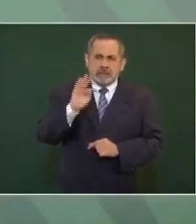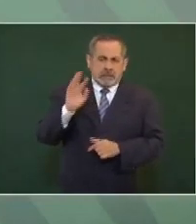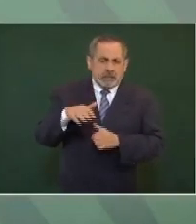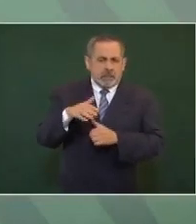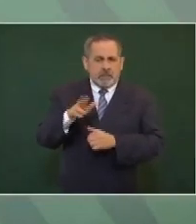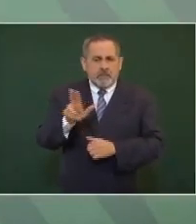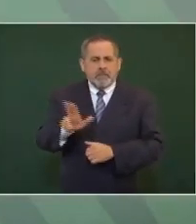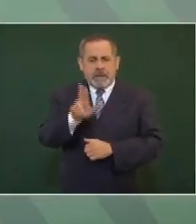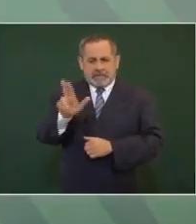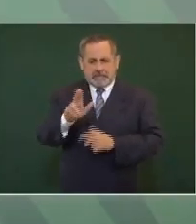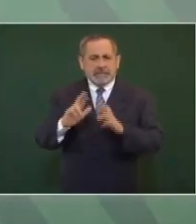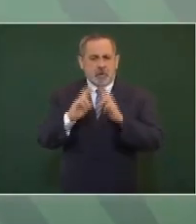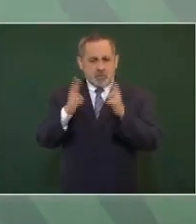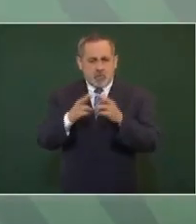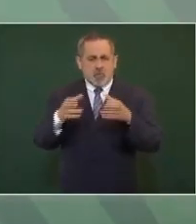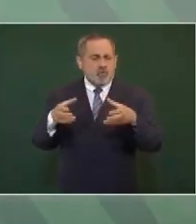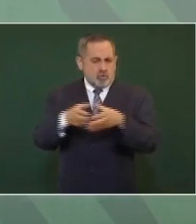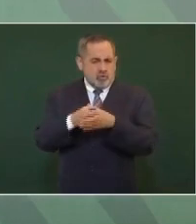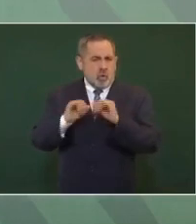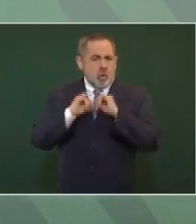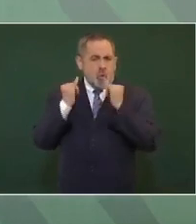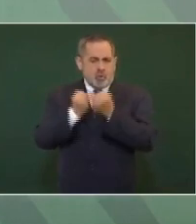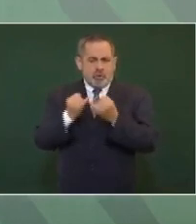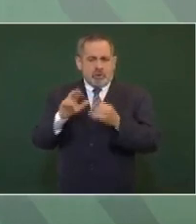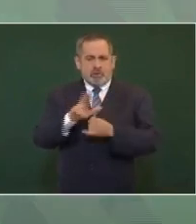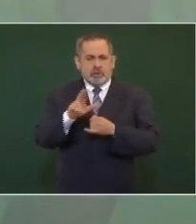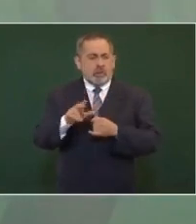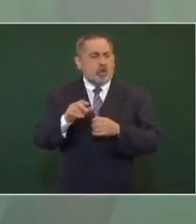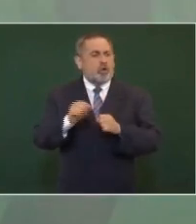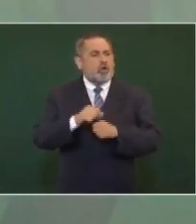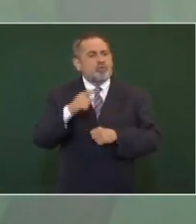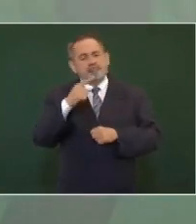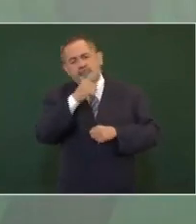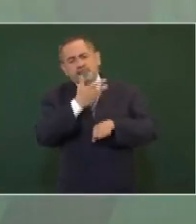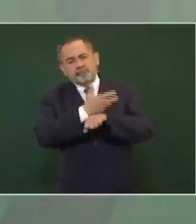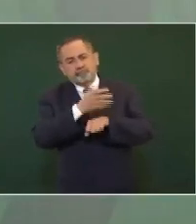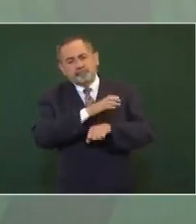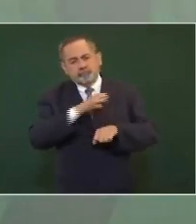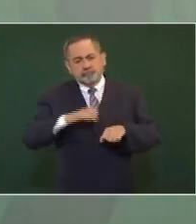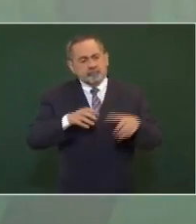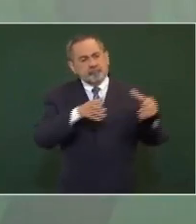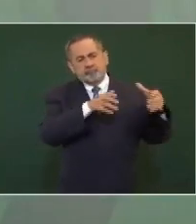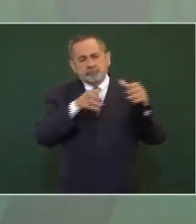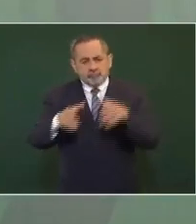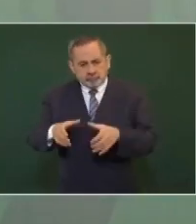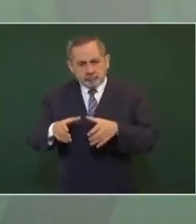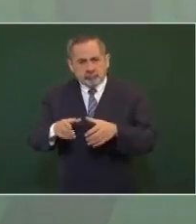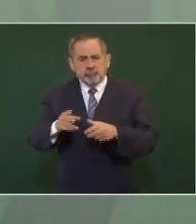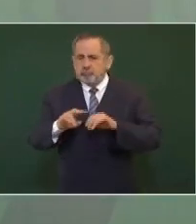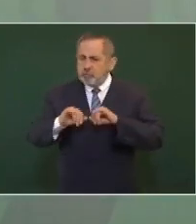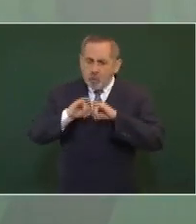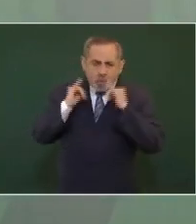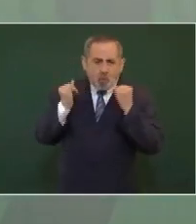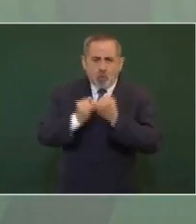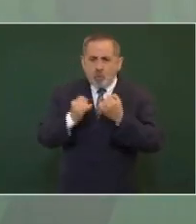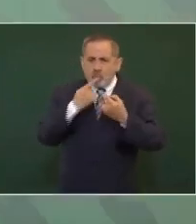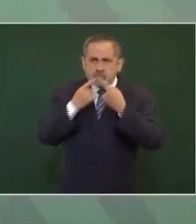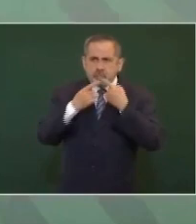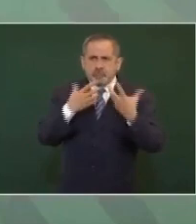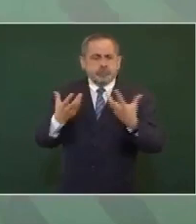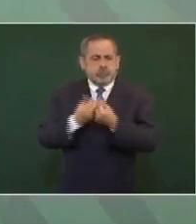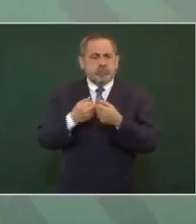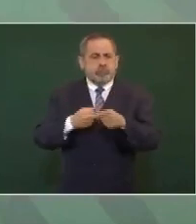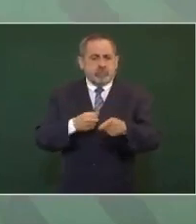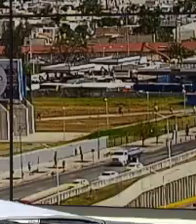las empresas, a los organismos públicos que no están cumpliendo con la legislación. Ese es el verdadero problema. A favor de un